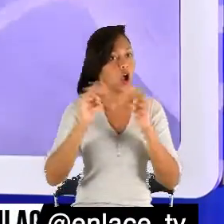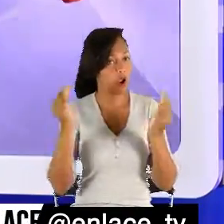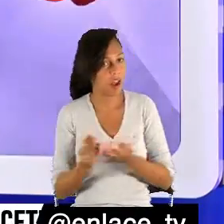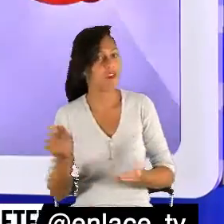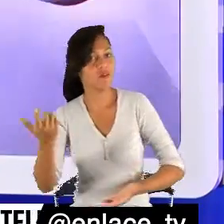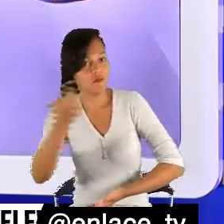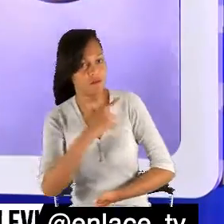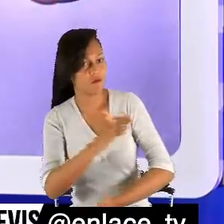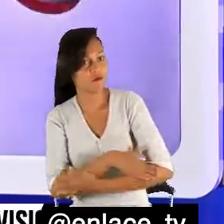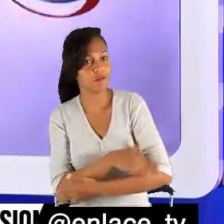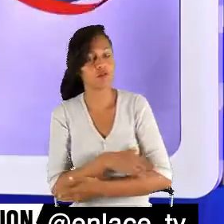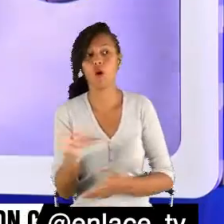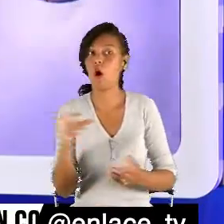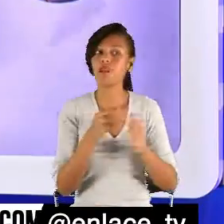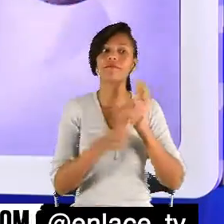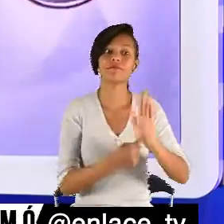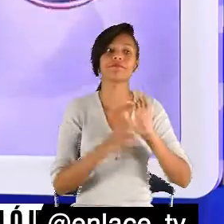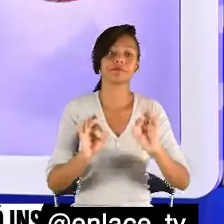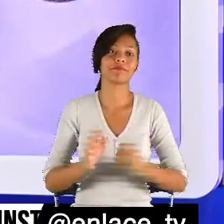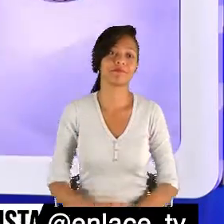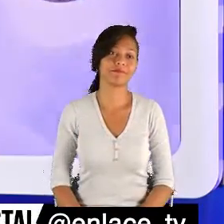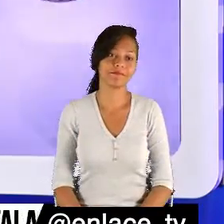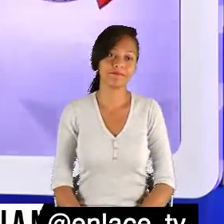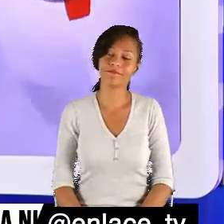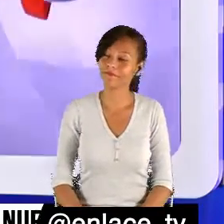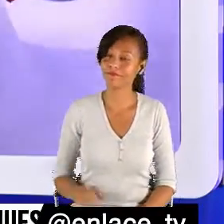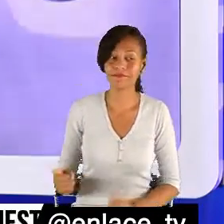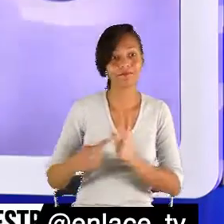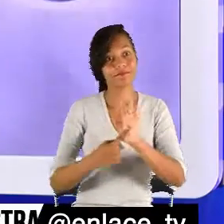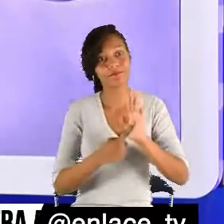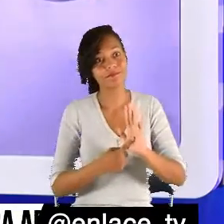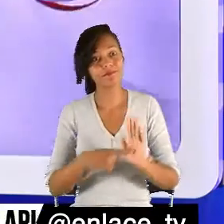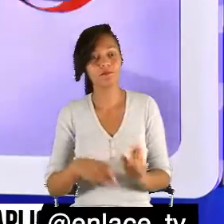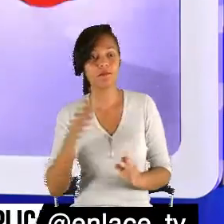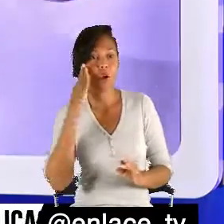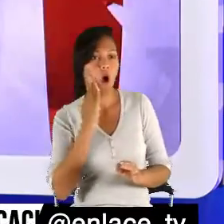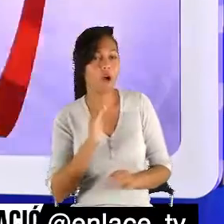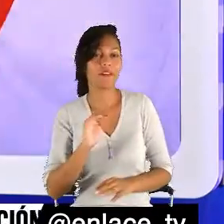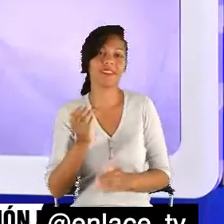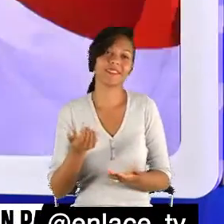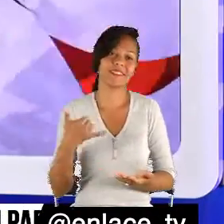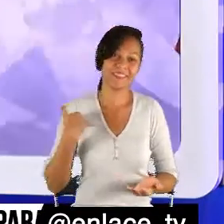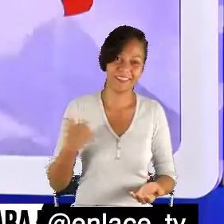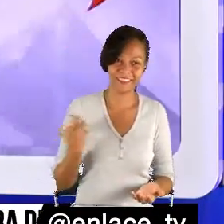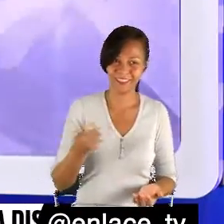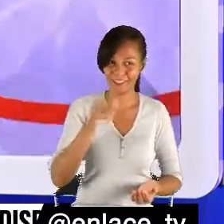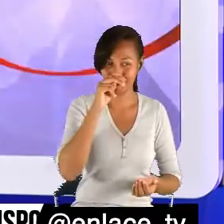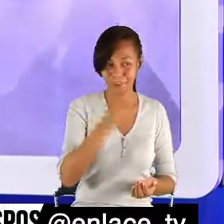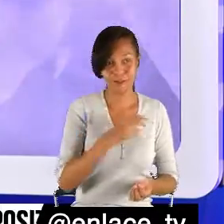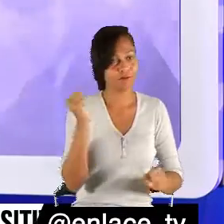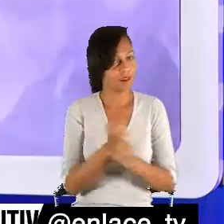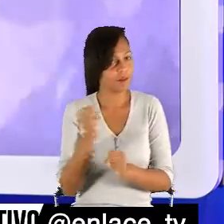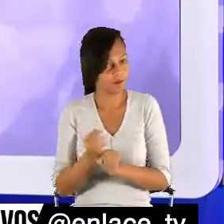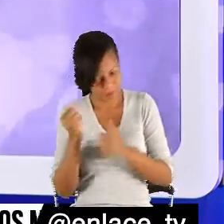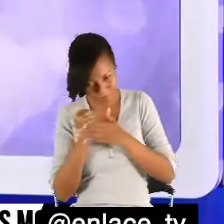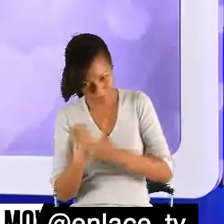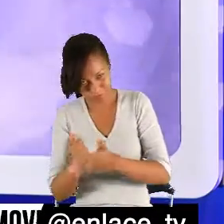estrada se sigue destacando trabajando con los chicos con los jóvenes y también en los diferentes torneos club 40 de barrancabermeja